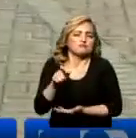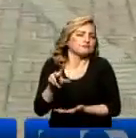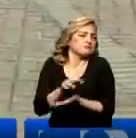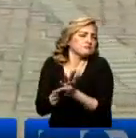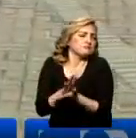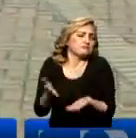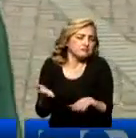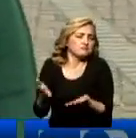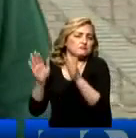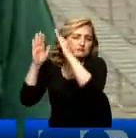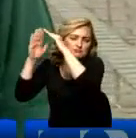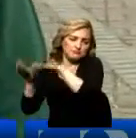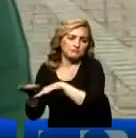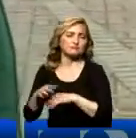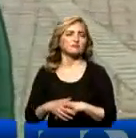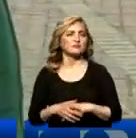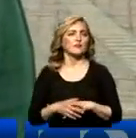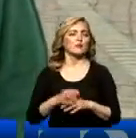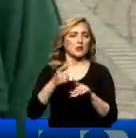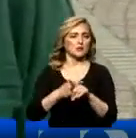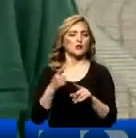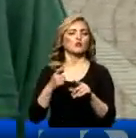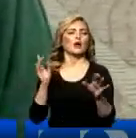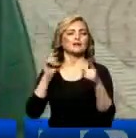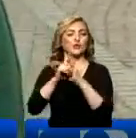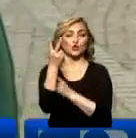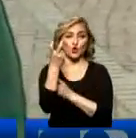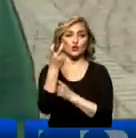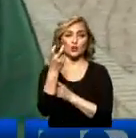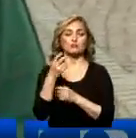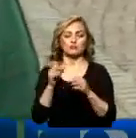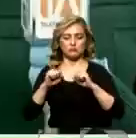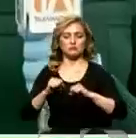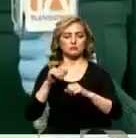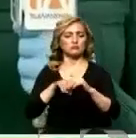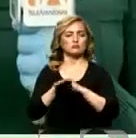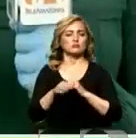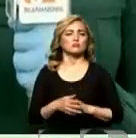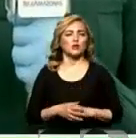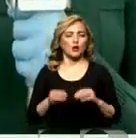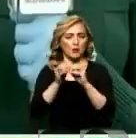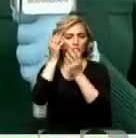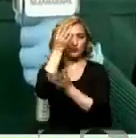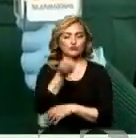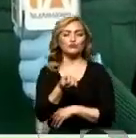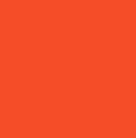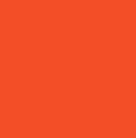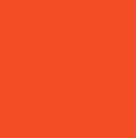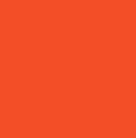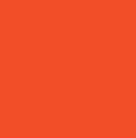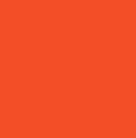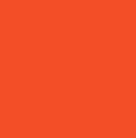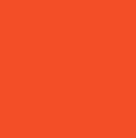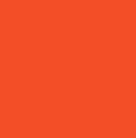recordamos que estos centros de abasto solo funcionan hasta las 12 del día. Regresamos contigo, Marisabel, con más información. Muy buenos días.